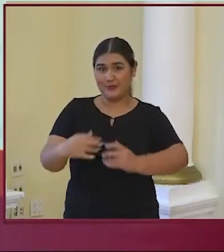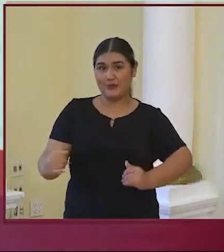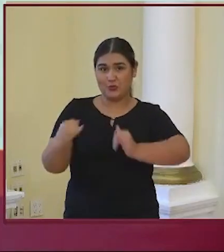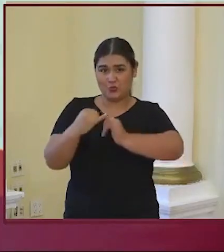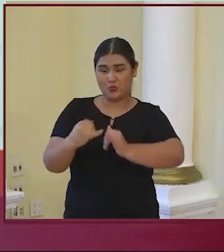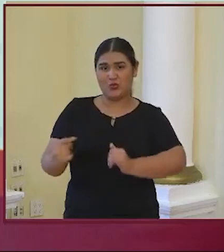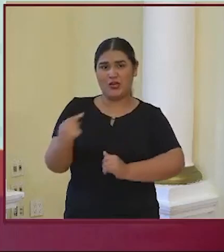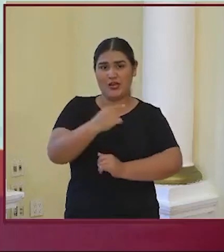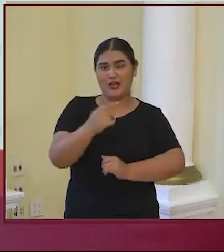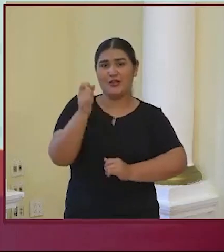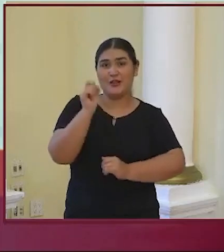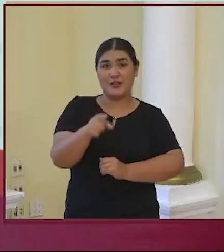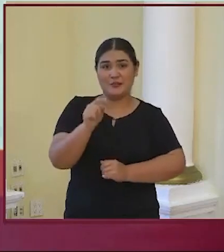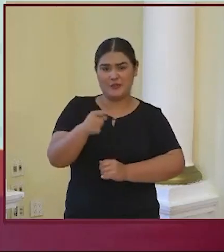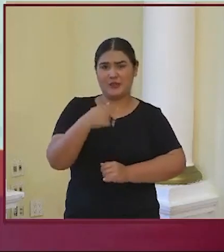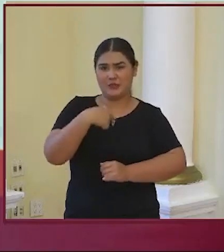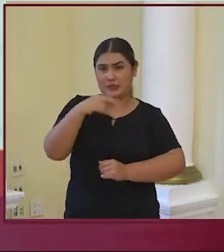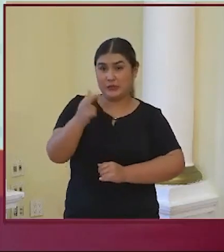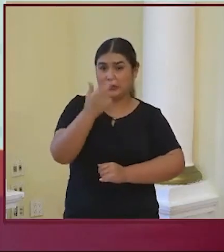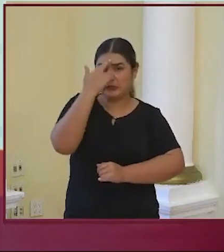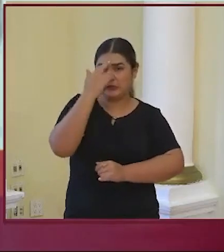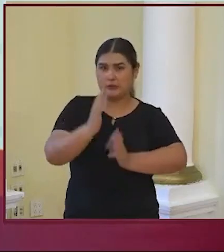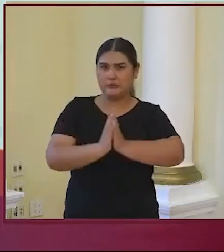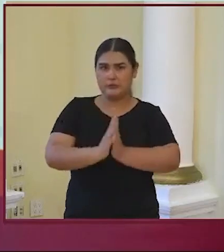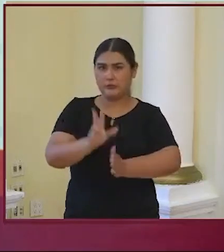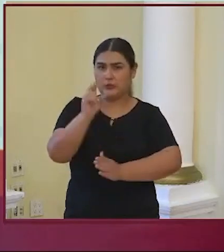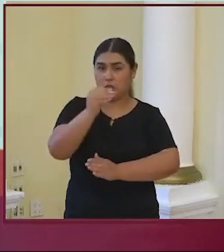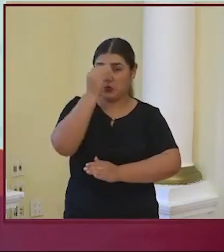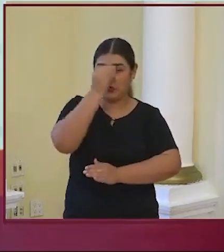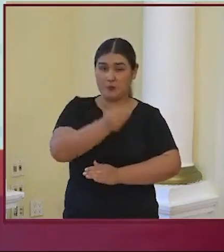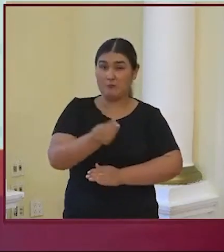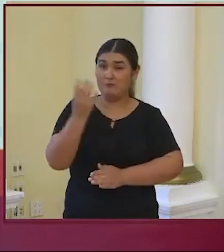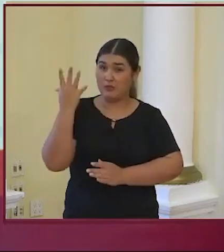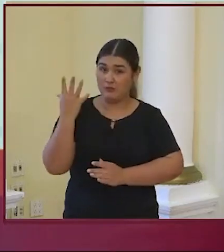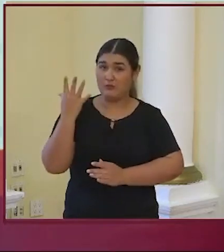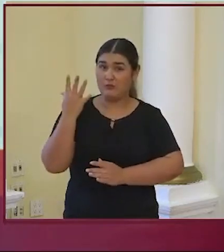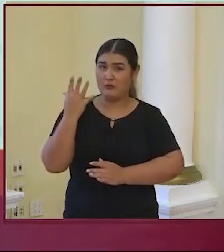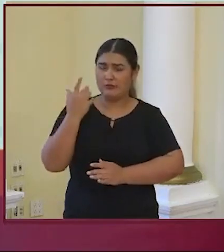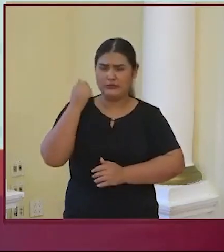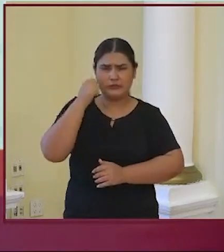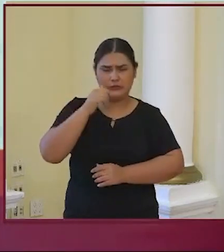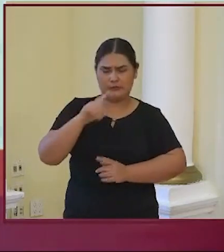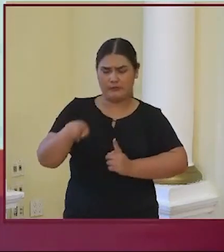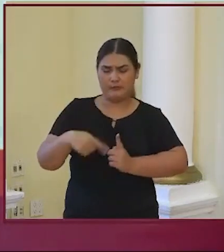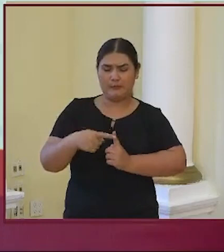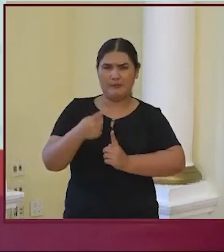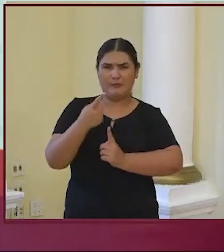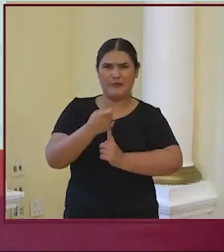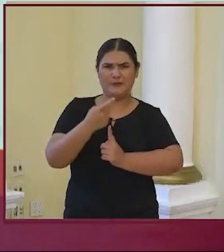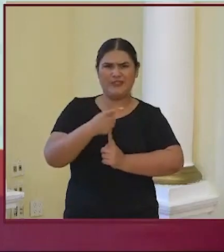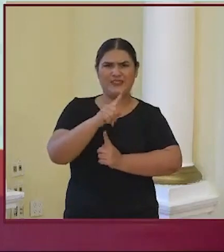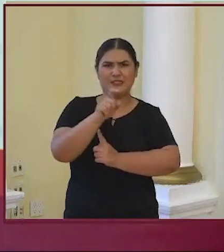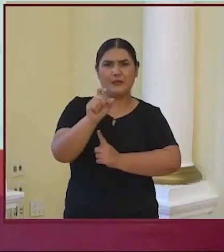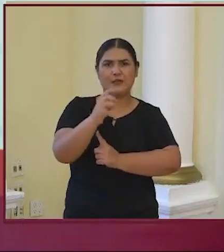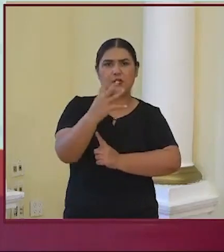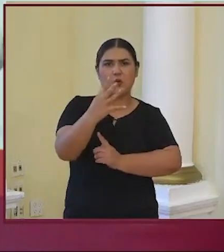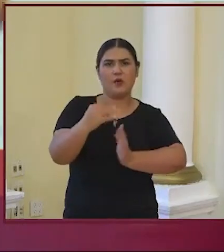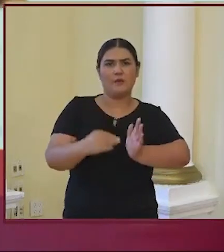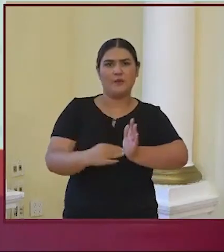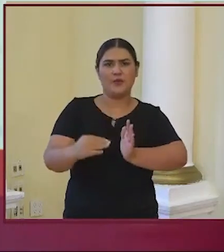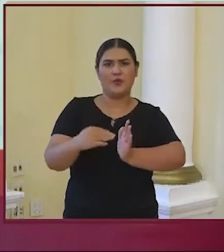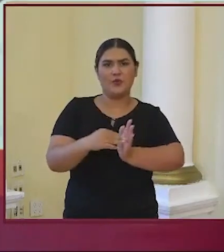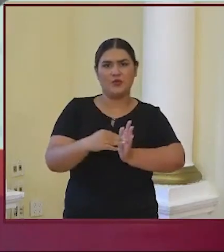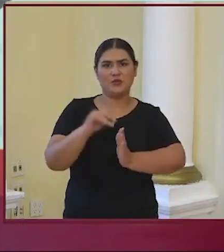que les recuerdo, no se les olvide, la primera etapa, 124 millones de dólares de